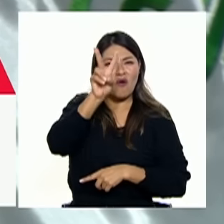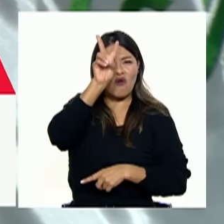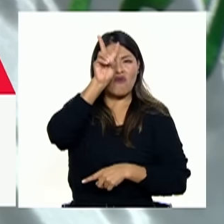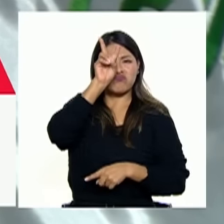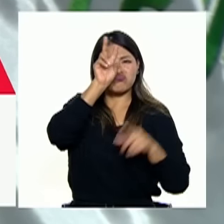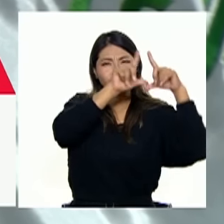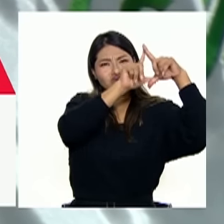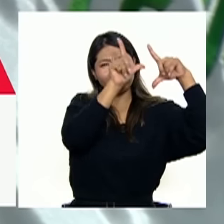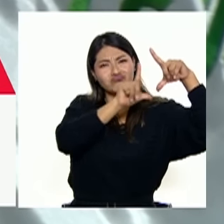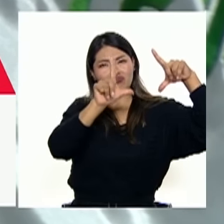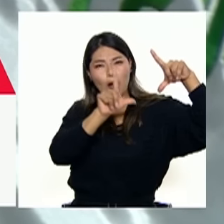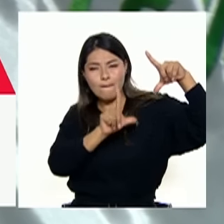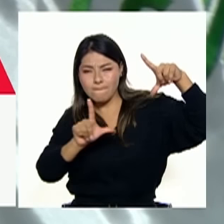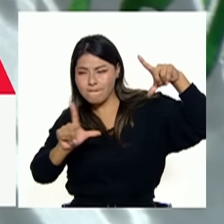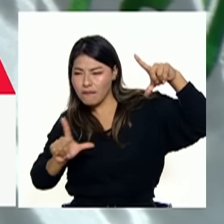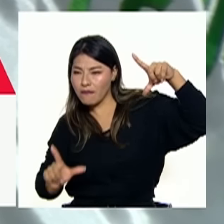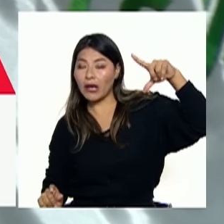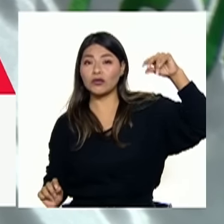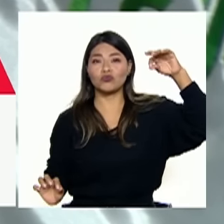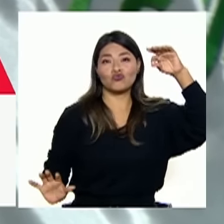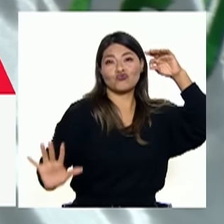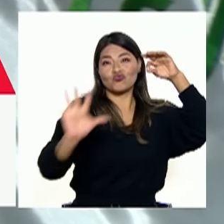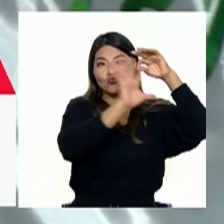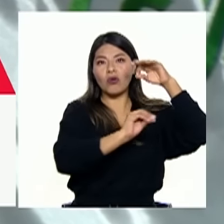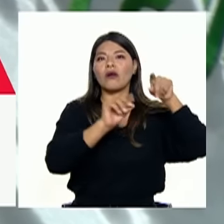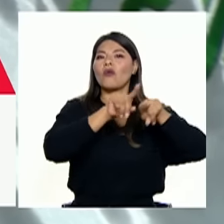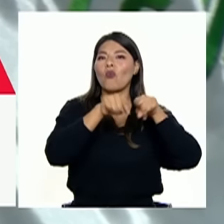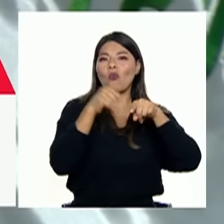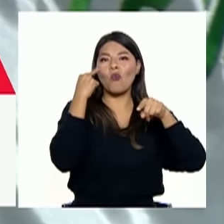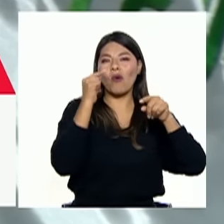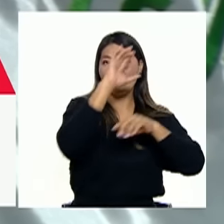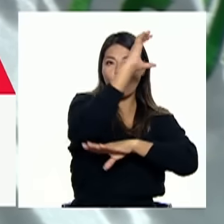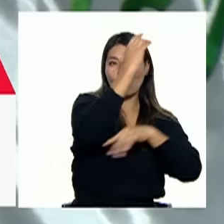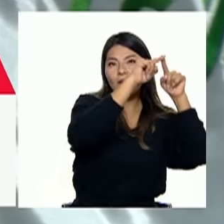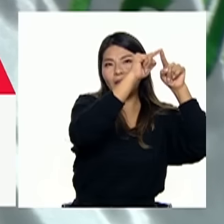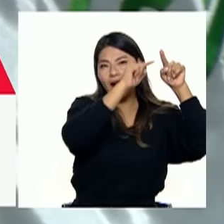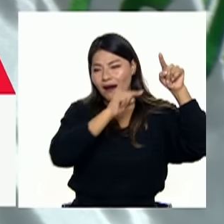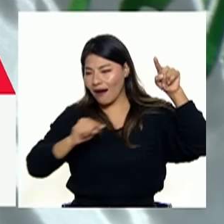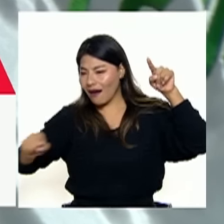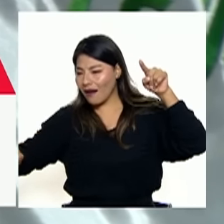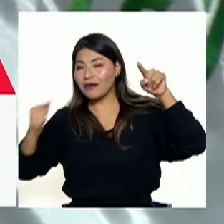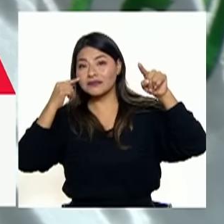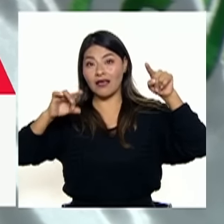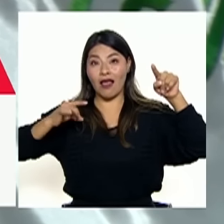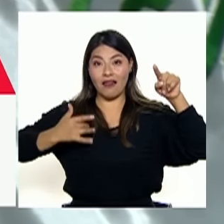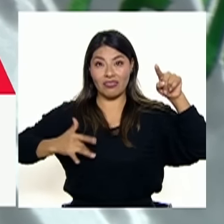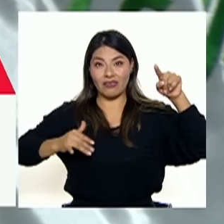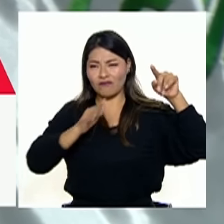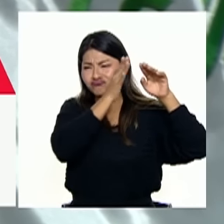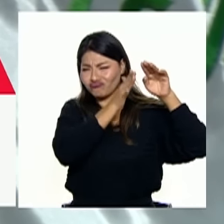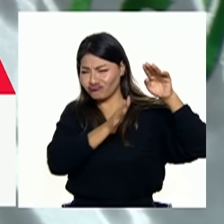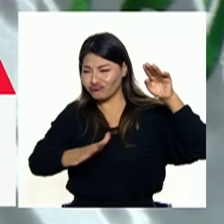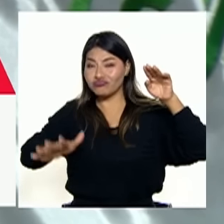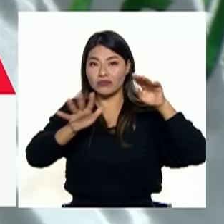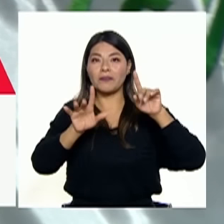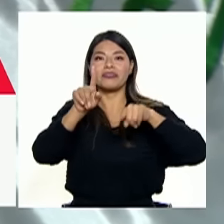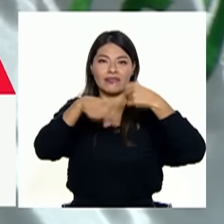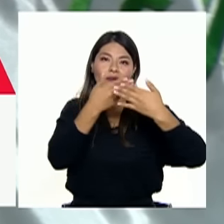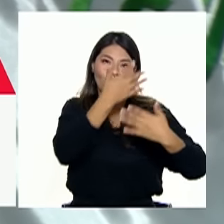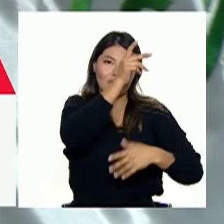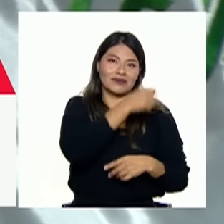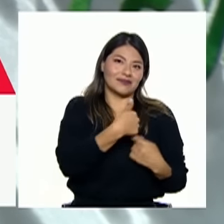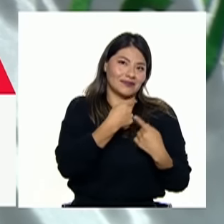grandes extensiones del territorio desde Colombia hasta la Argentina. Luego, con la llegada de los españoles, el virreinato del